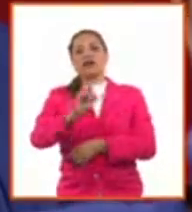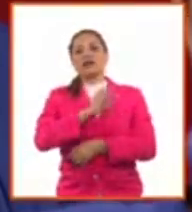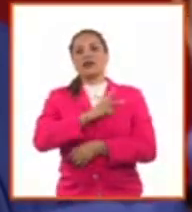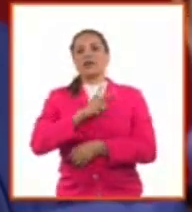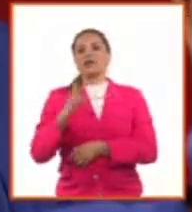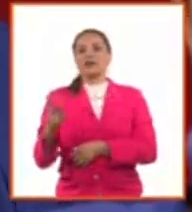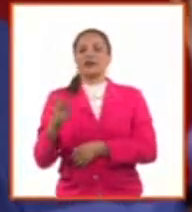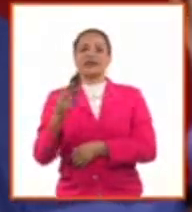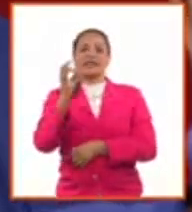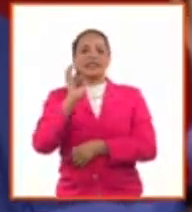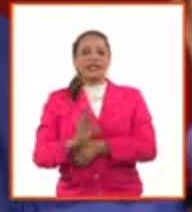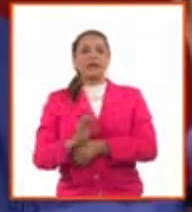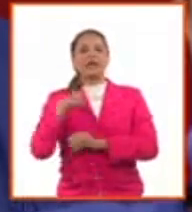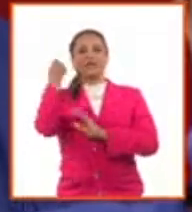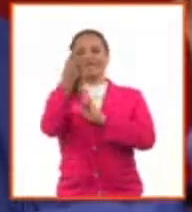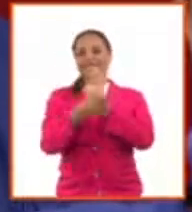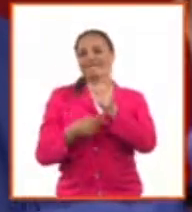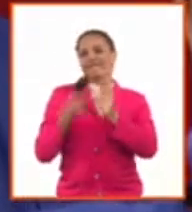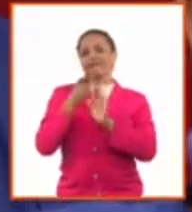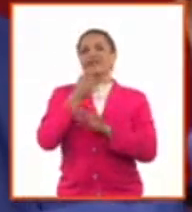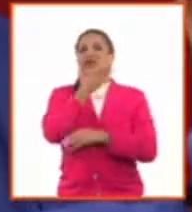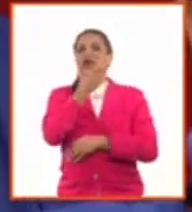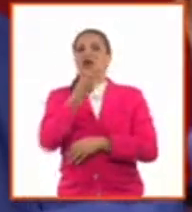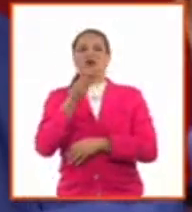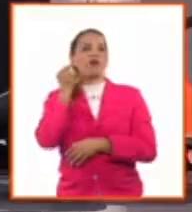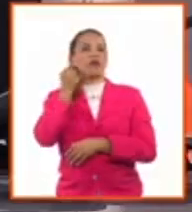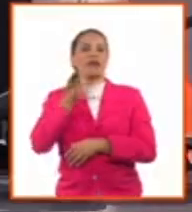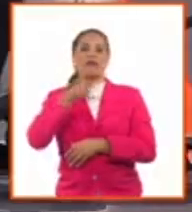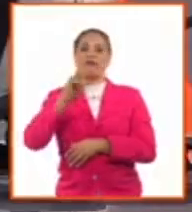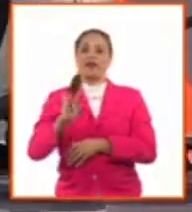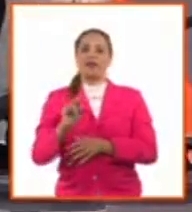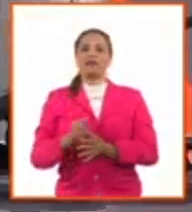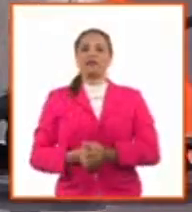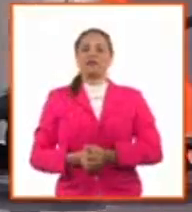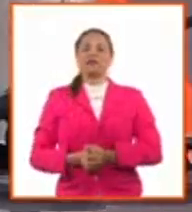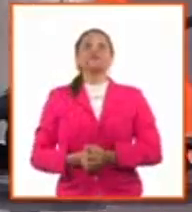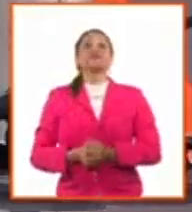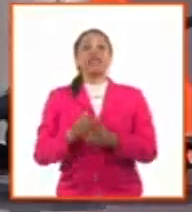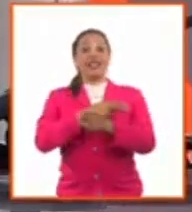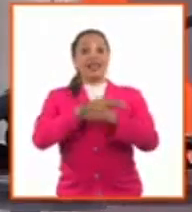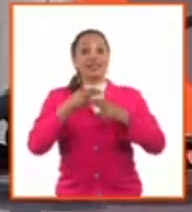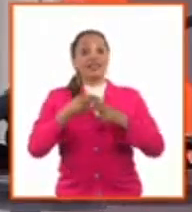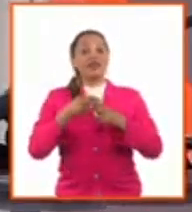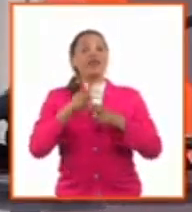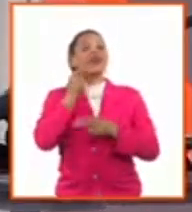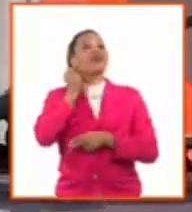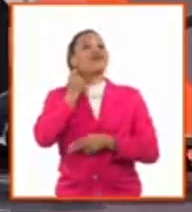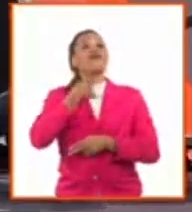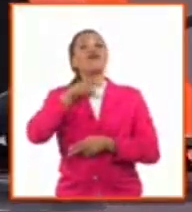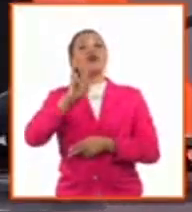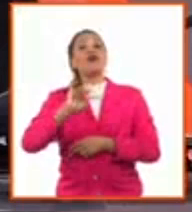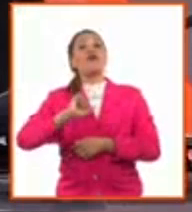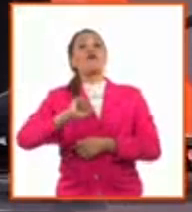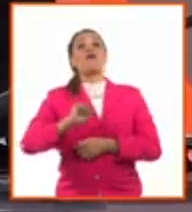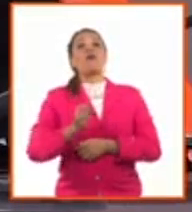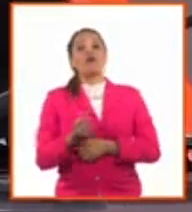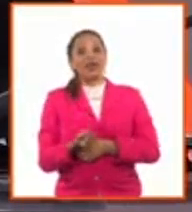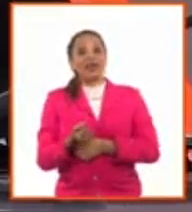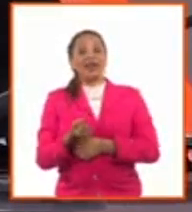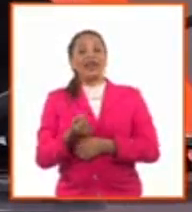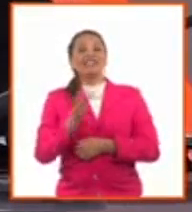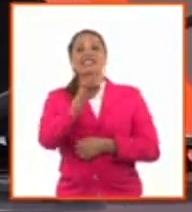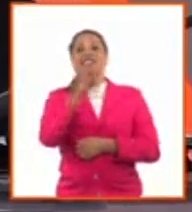buena voluntad que siempre ha caracterizado a nuestra Federación Estudiantil. La historia de la FEU obliga 100 años